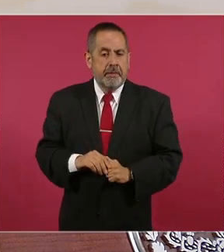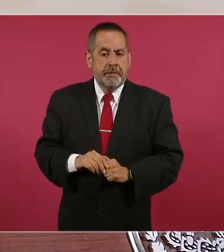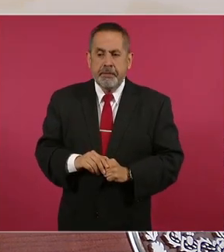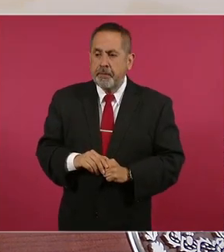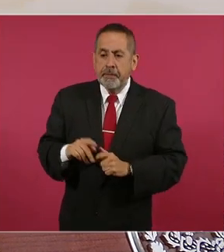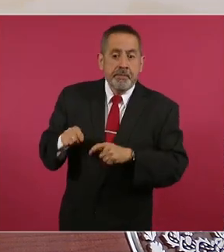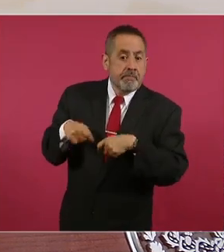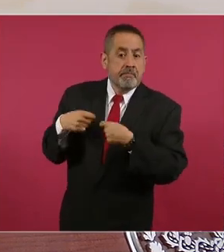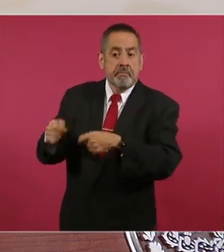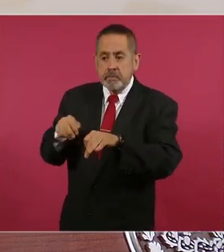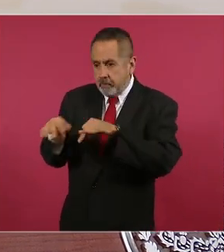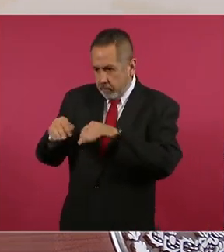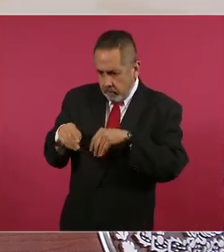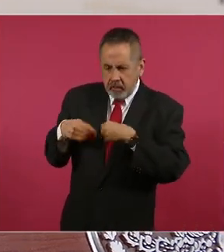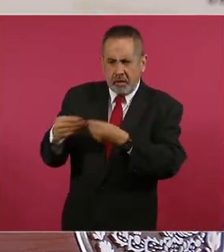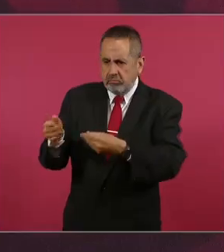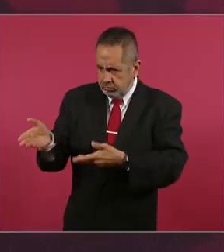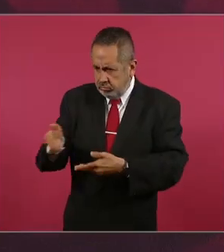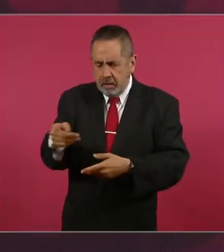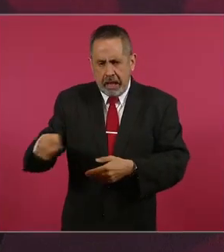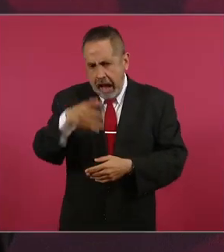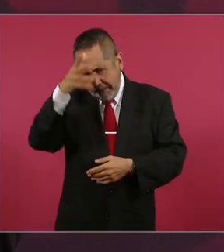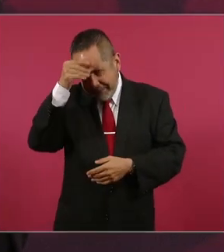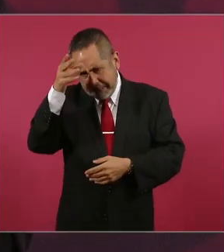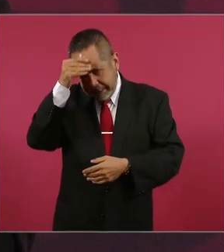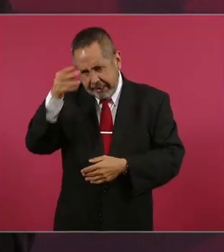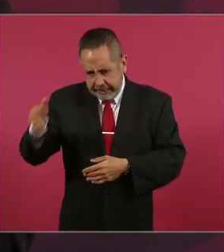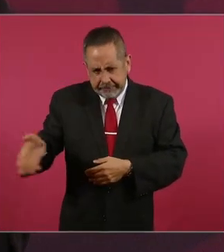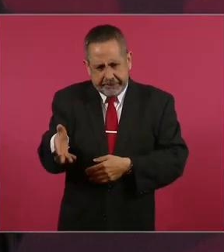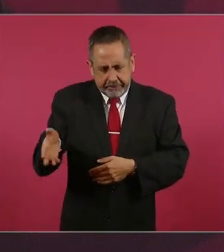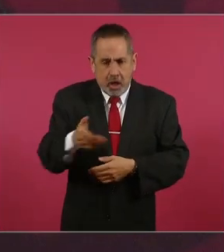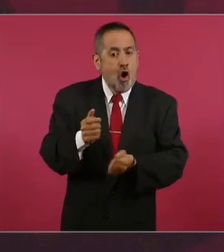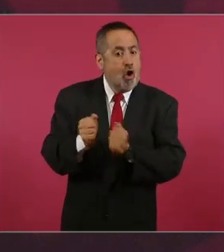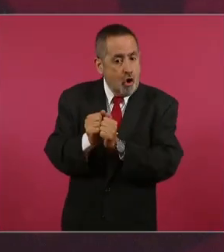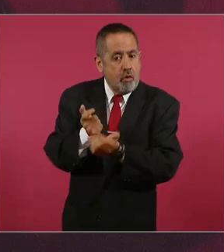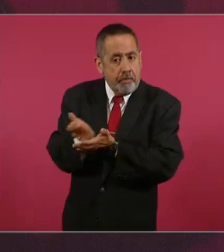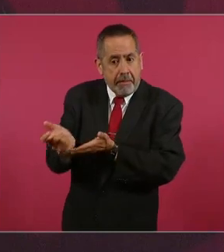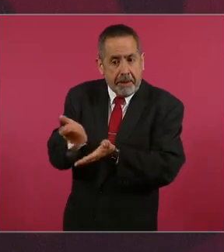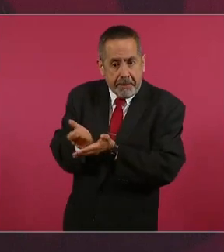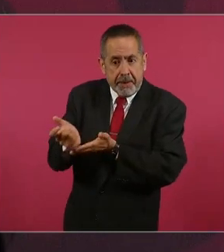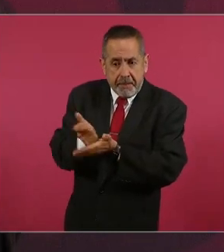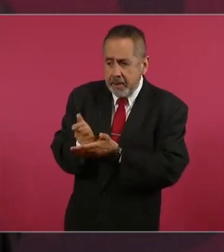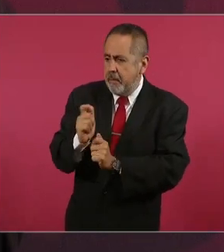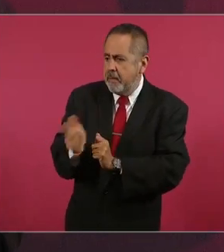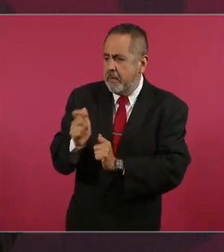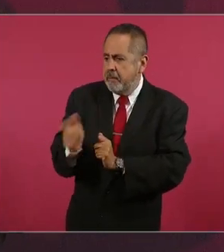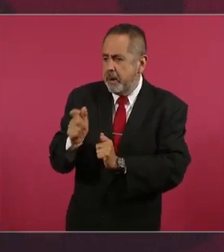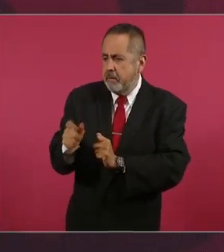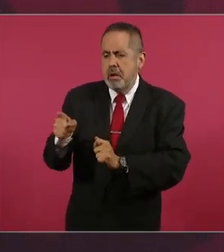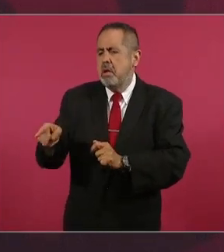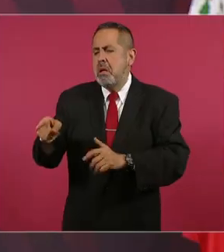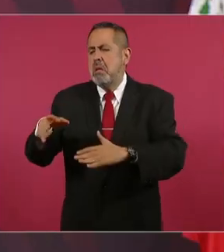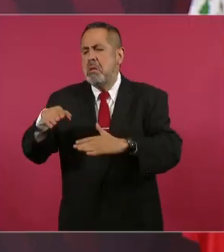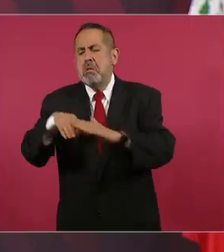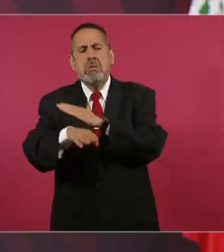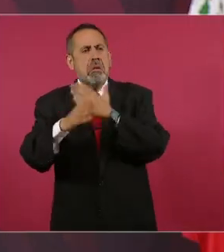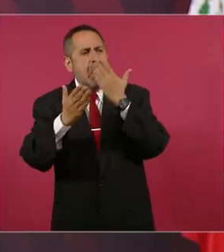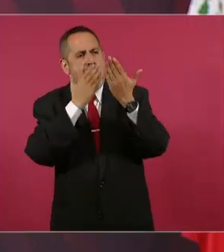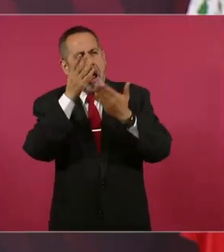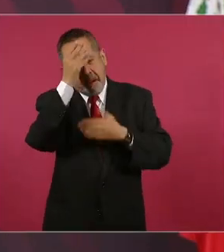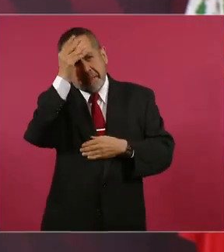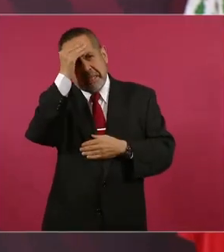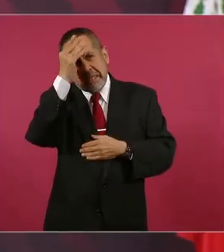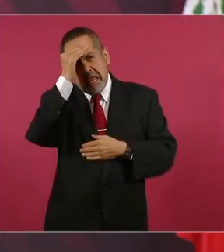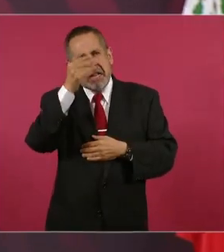se le da trabajo como aprendiz en una tienda,